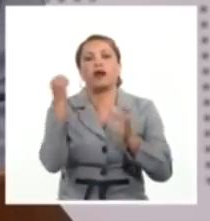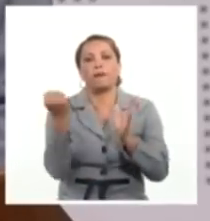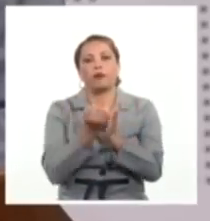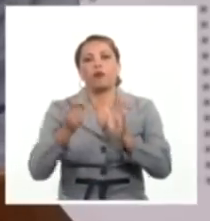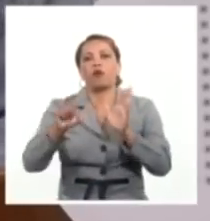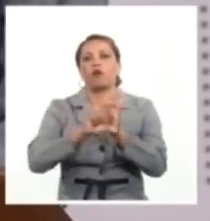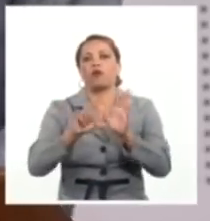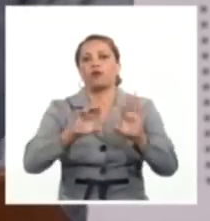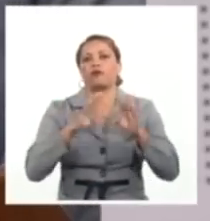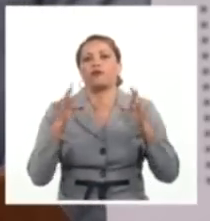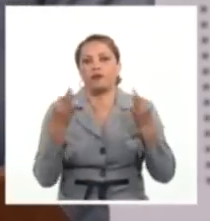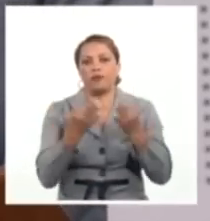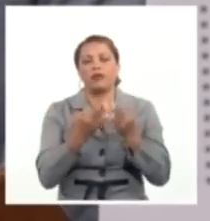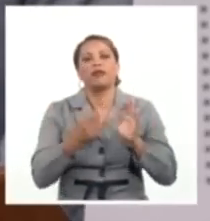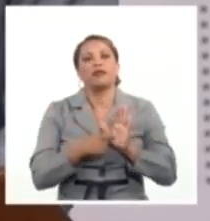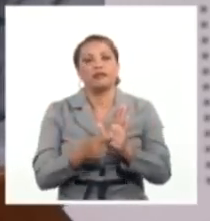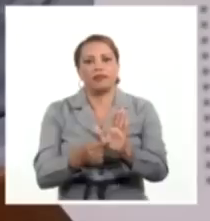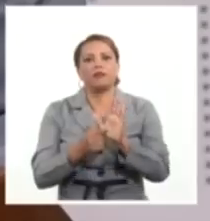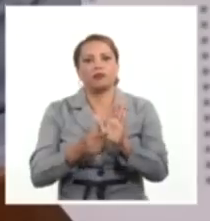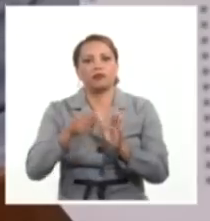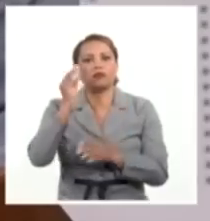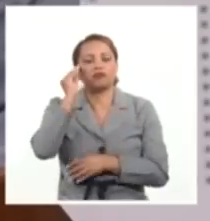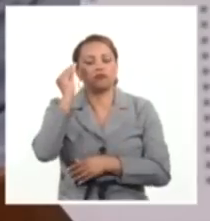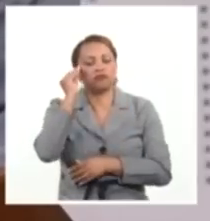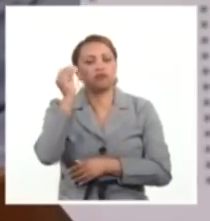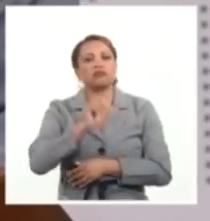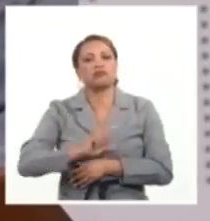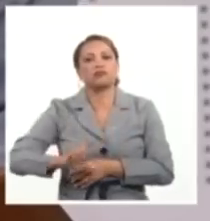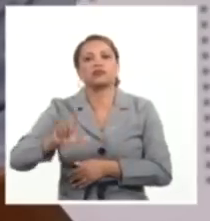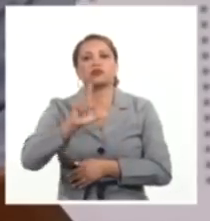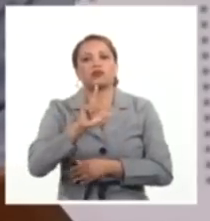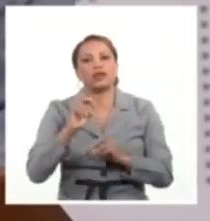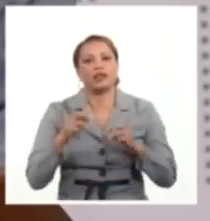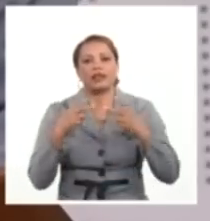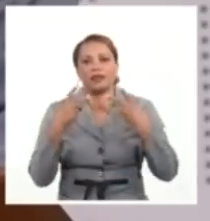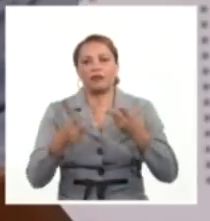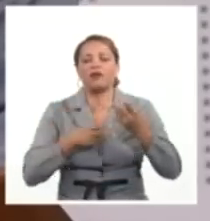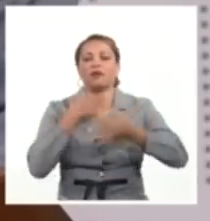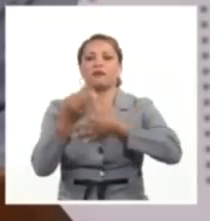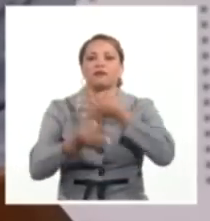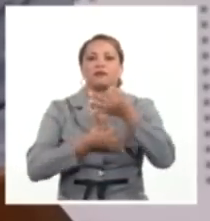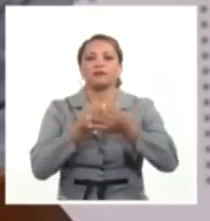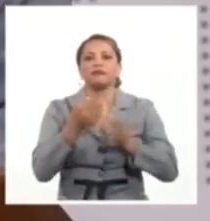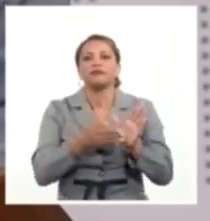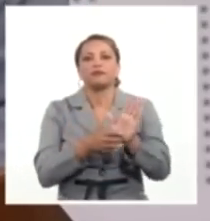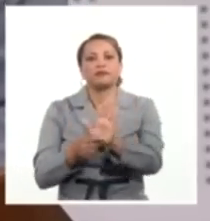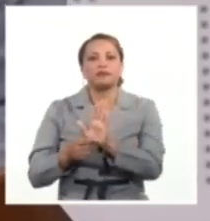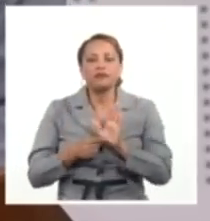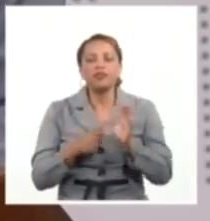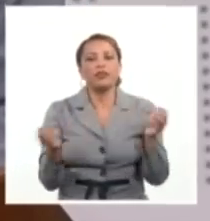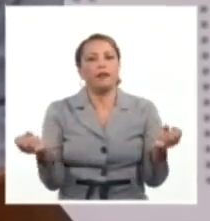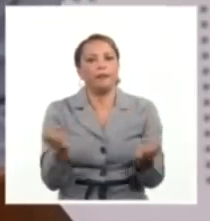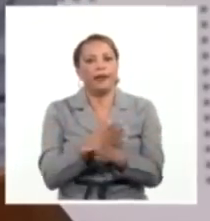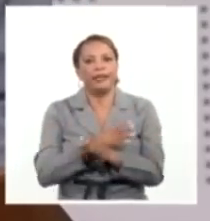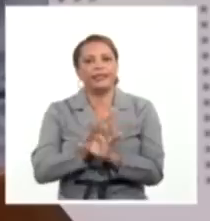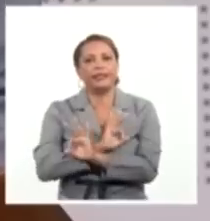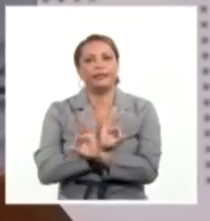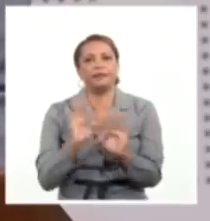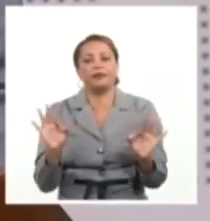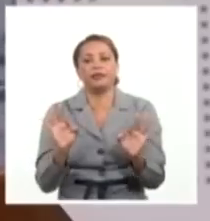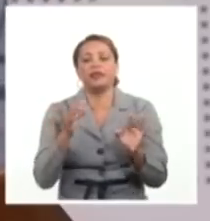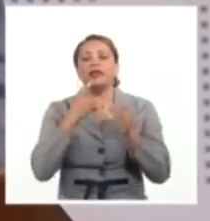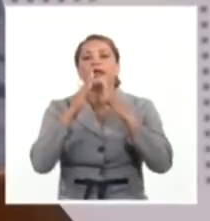muestras de una elevada e inequívoca conciencia social que volvió a expresarse con absoluta transparencia y limpieza en las